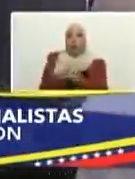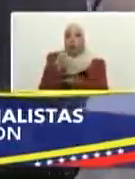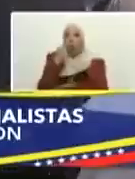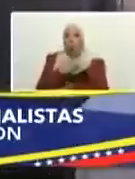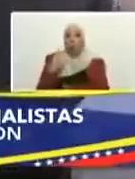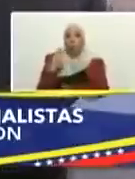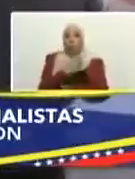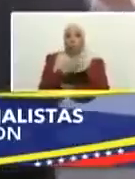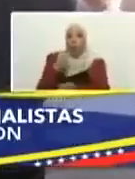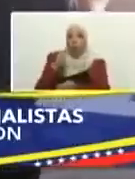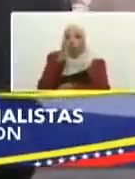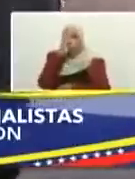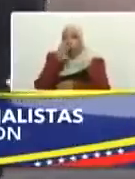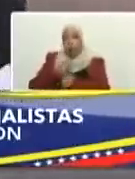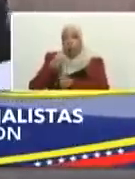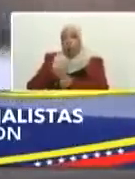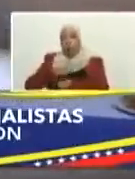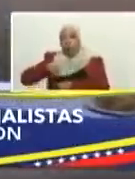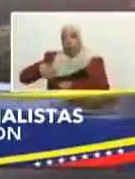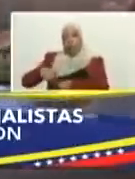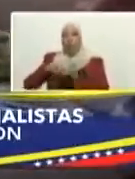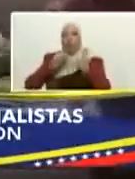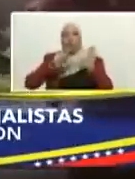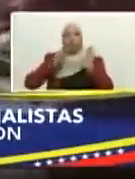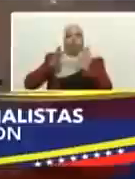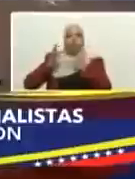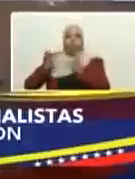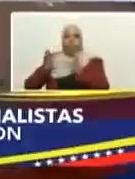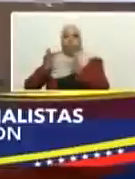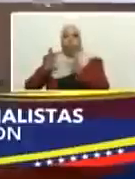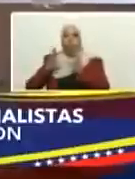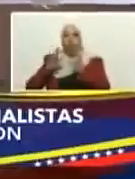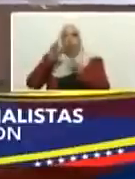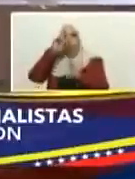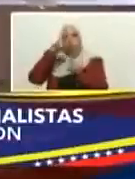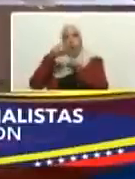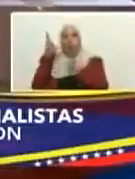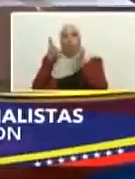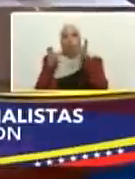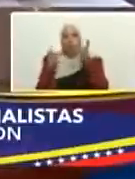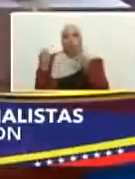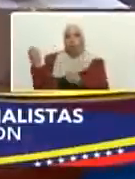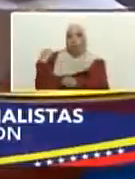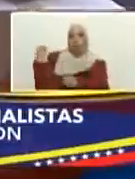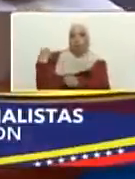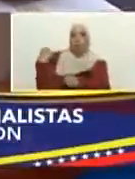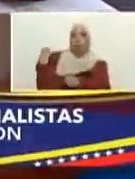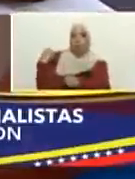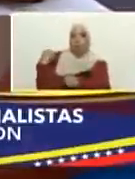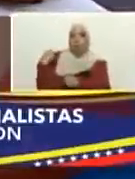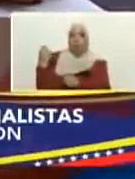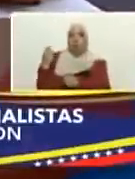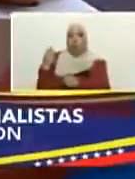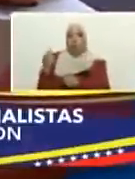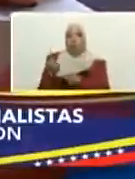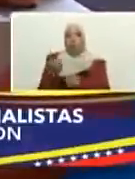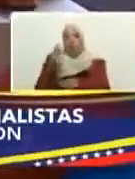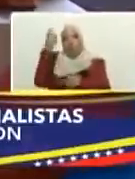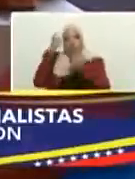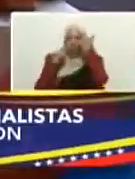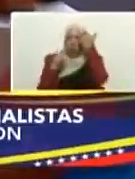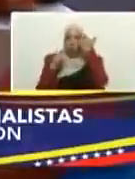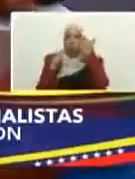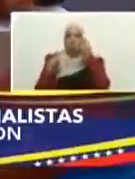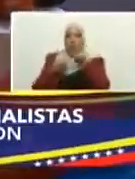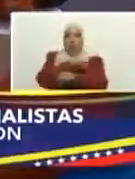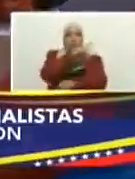los trabajadores, y nosotros organizados, y oyendo que usted nos llamaba a, bueno, el comandante Chávez, a darle